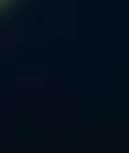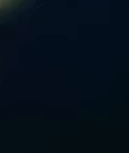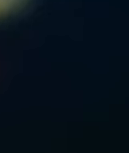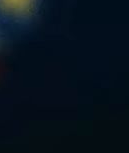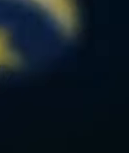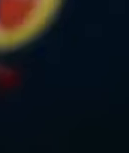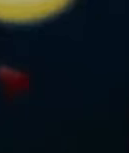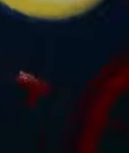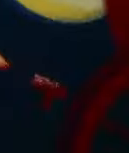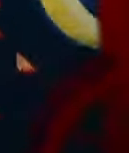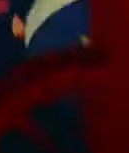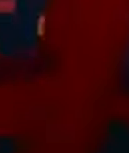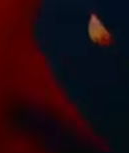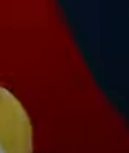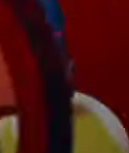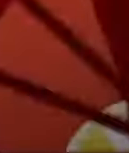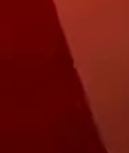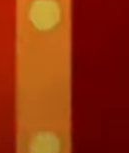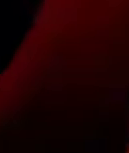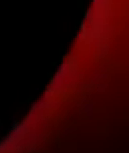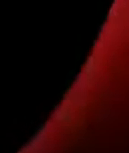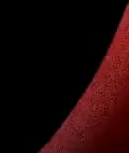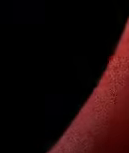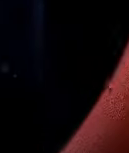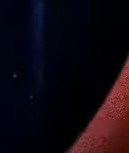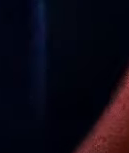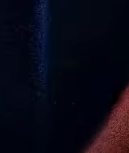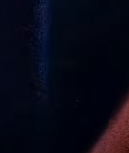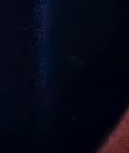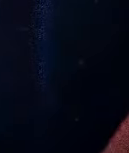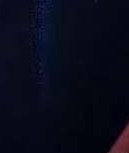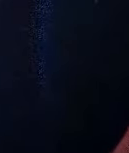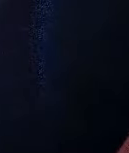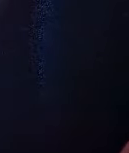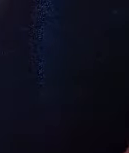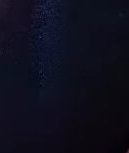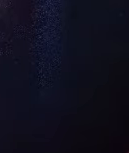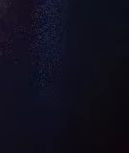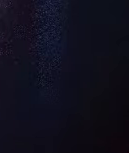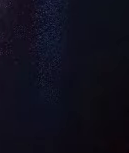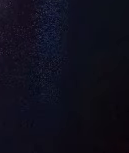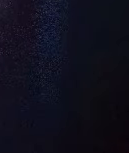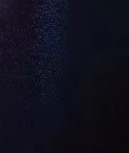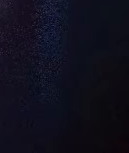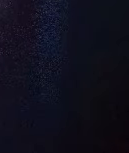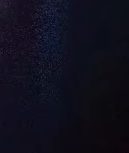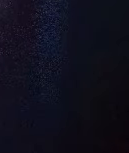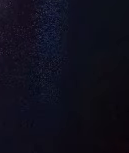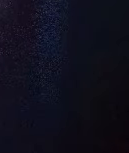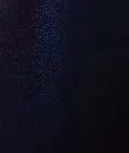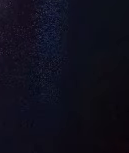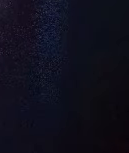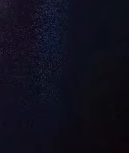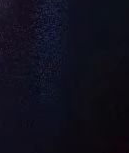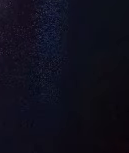En esta intervención que tuvo Xóchitl Gálvez allá en el ITESO, una estudiante le preguntó que qué onda con el mal llamado